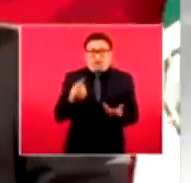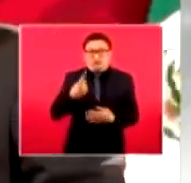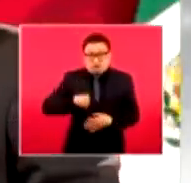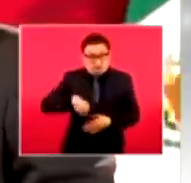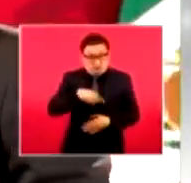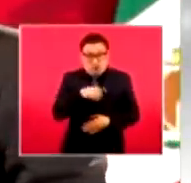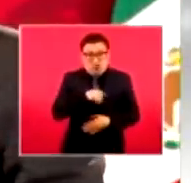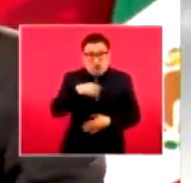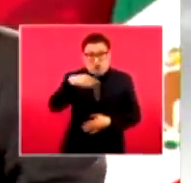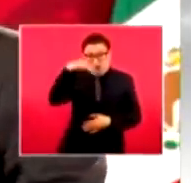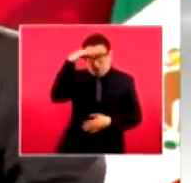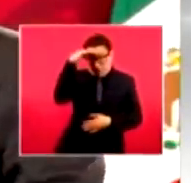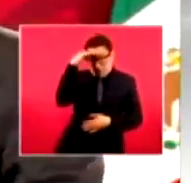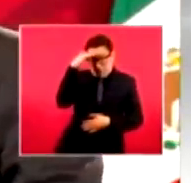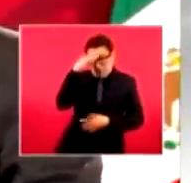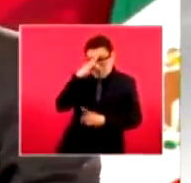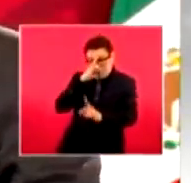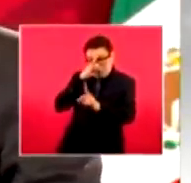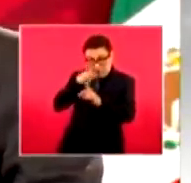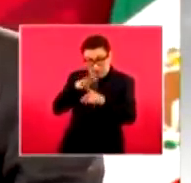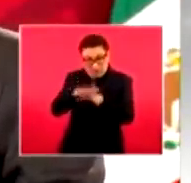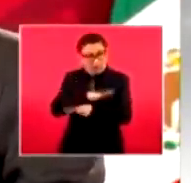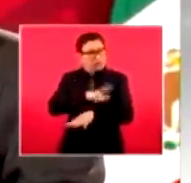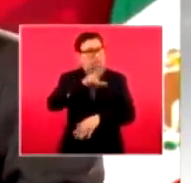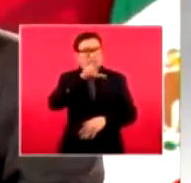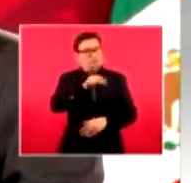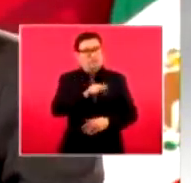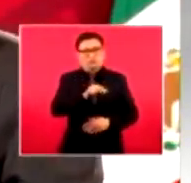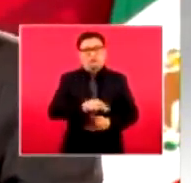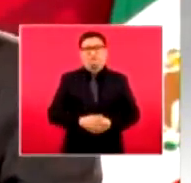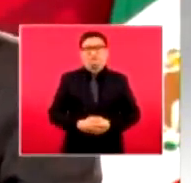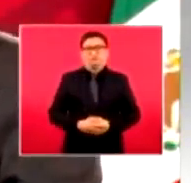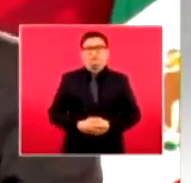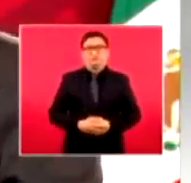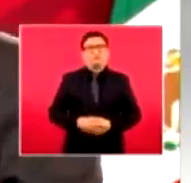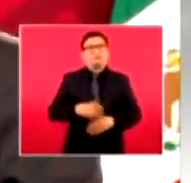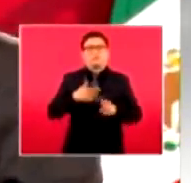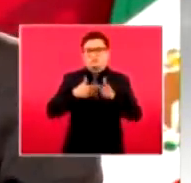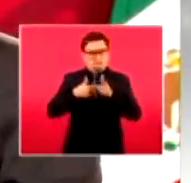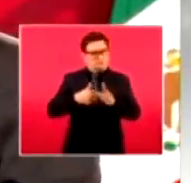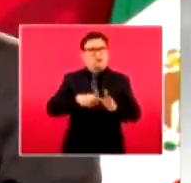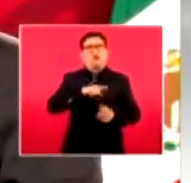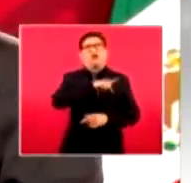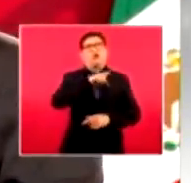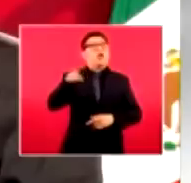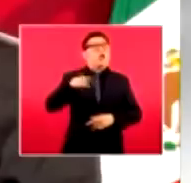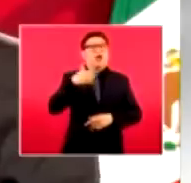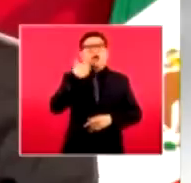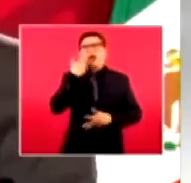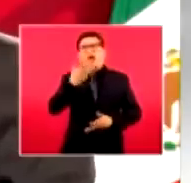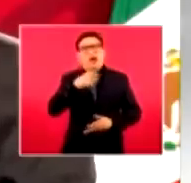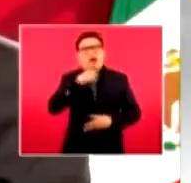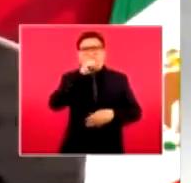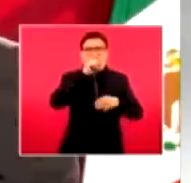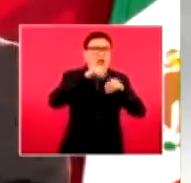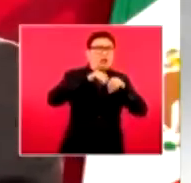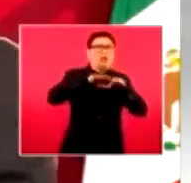ha respondido que los religiosos están apergollados por la